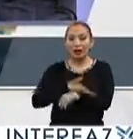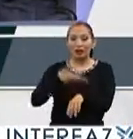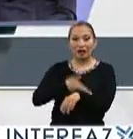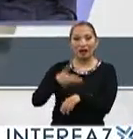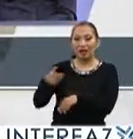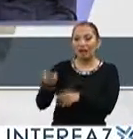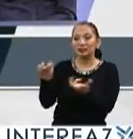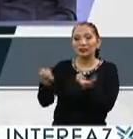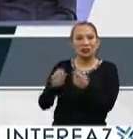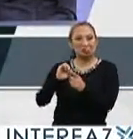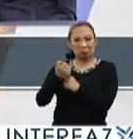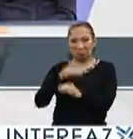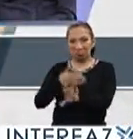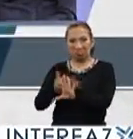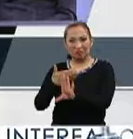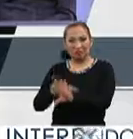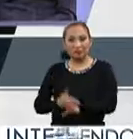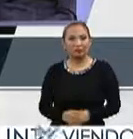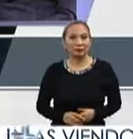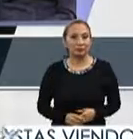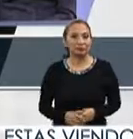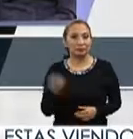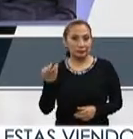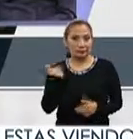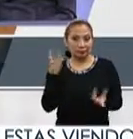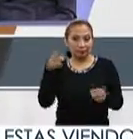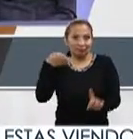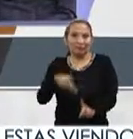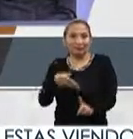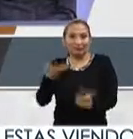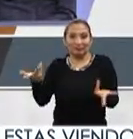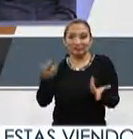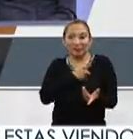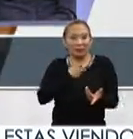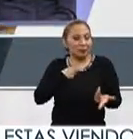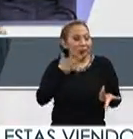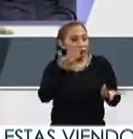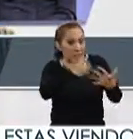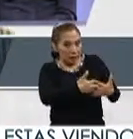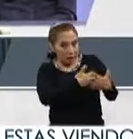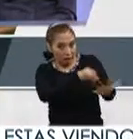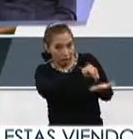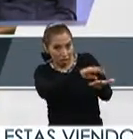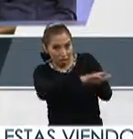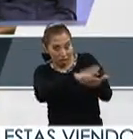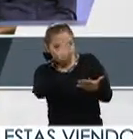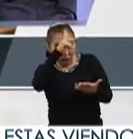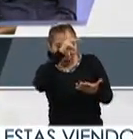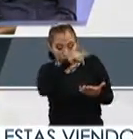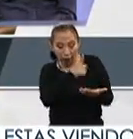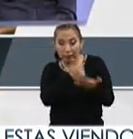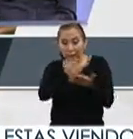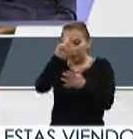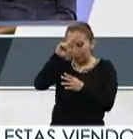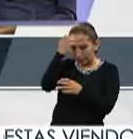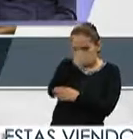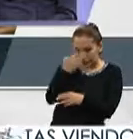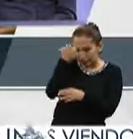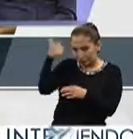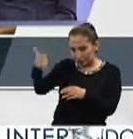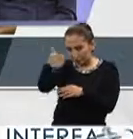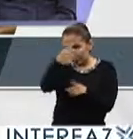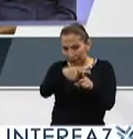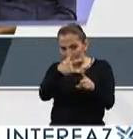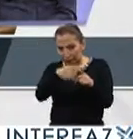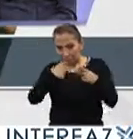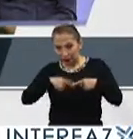Y pues sí, ese es el punto esencial, ¿no? Debe de contratar la empresa a un psicólogo interno para que empiece a diagnosticar quiénes